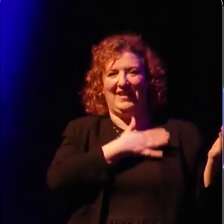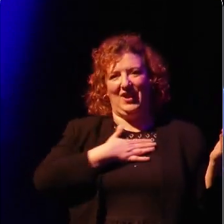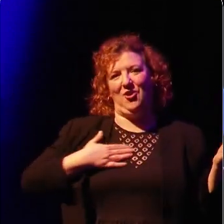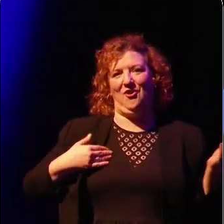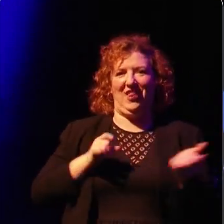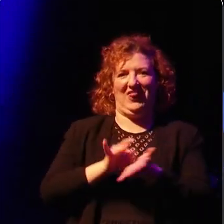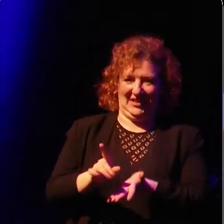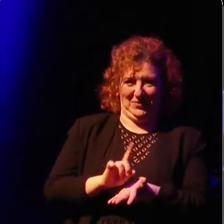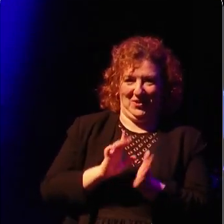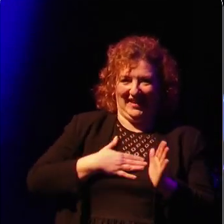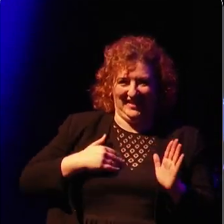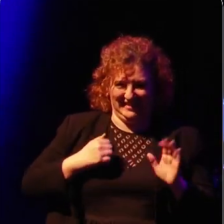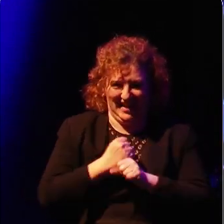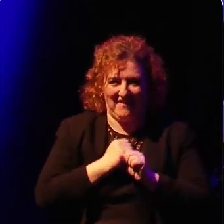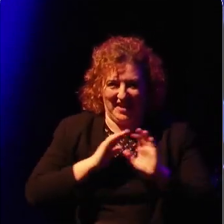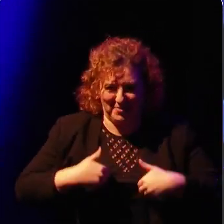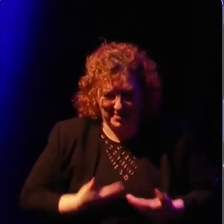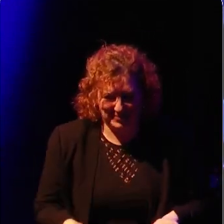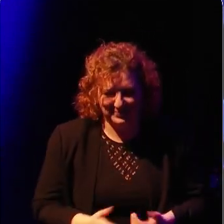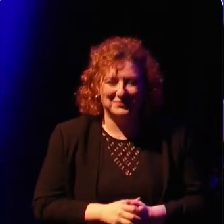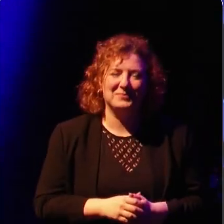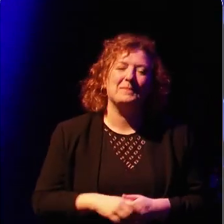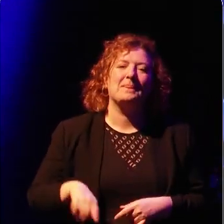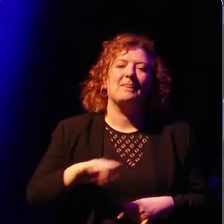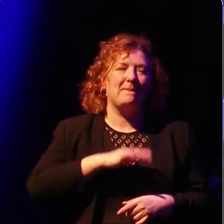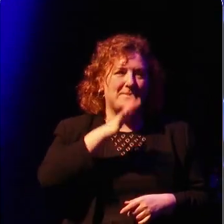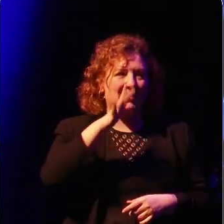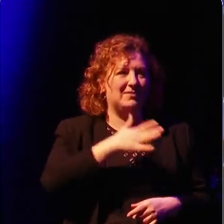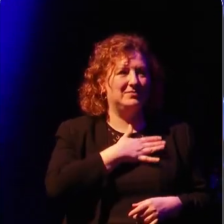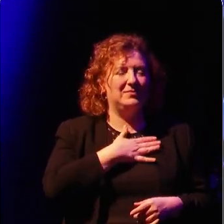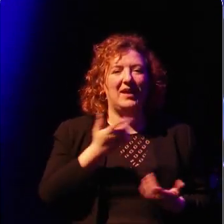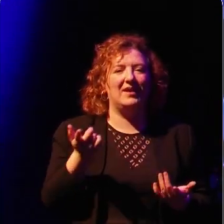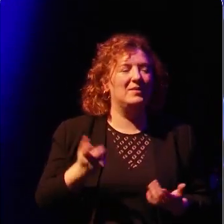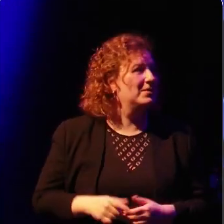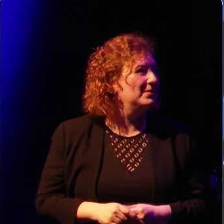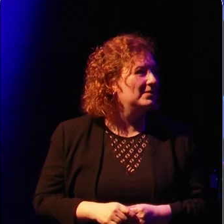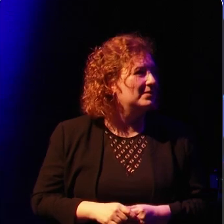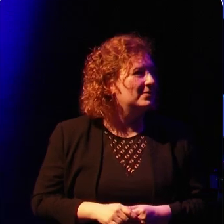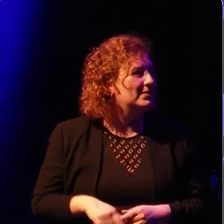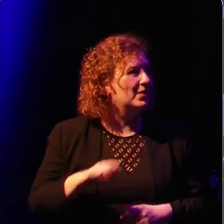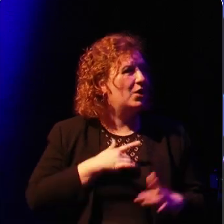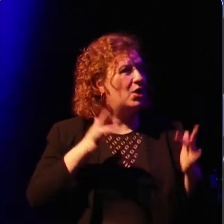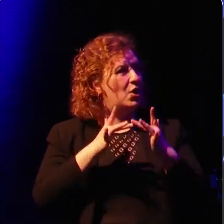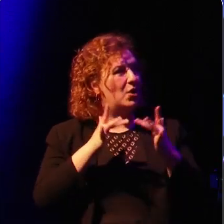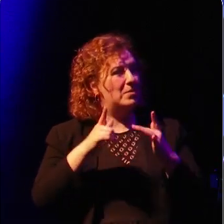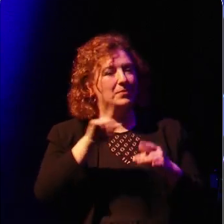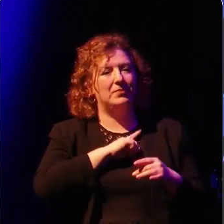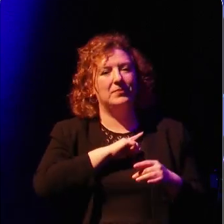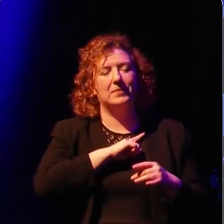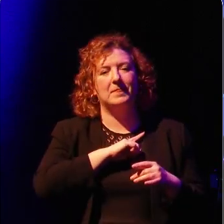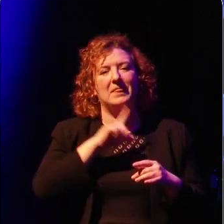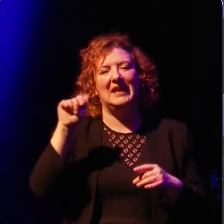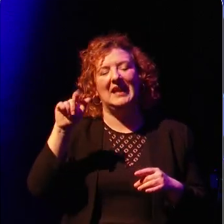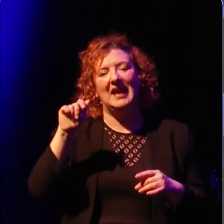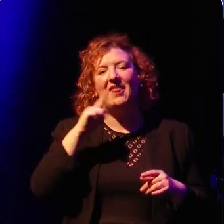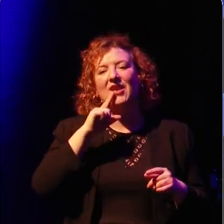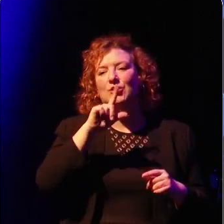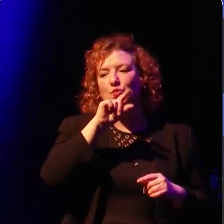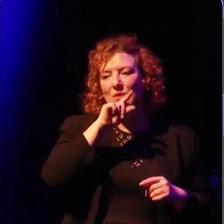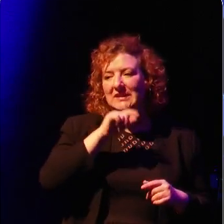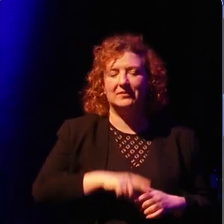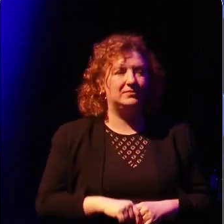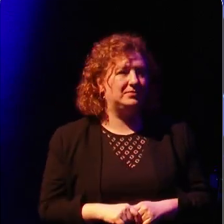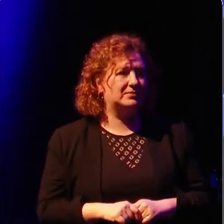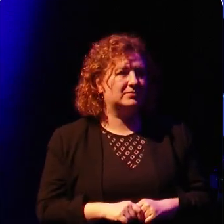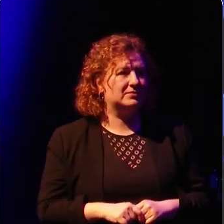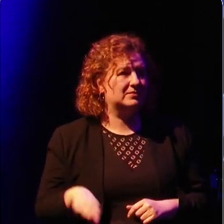volver. Y básicamente, pues ahí tenéis mis datos de contacto, tanto en LinkedIn como en Twitter.